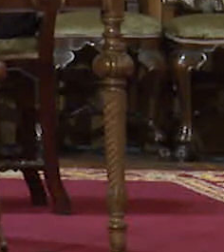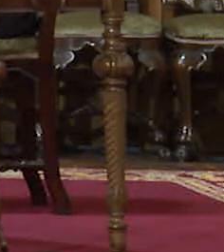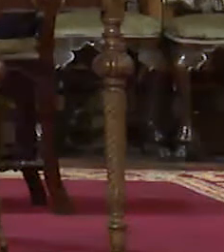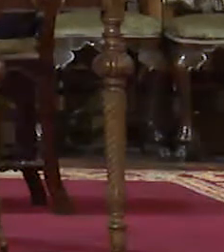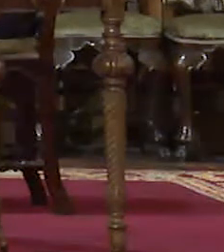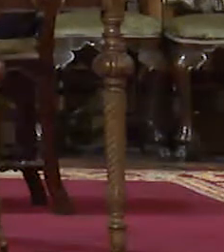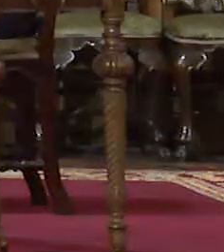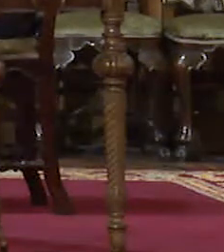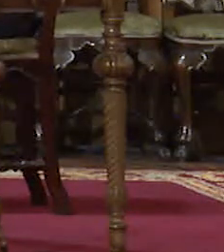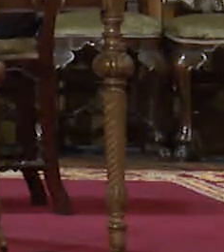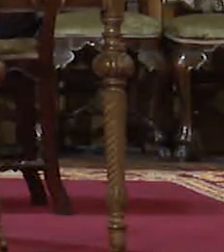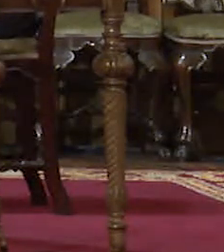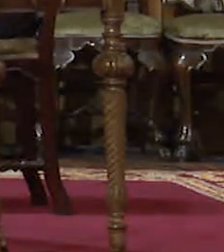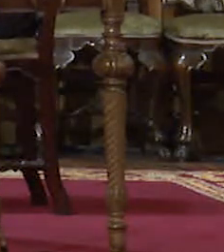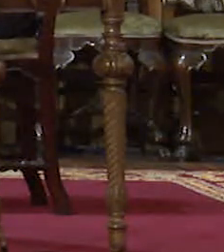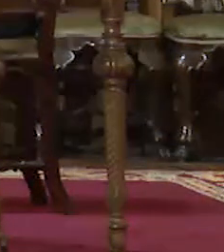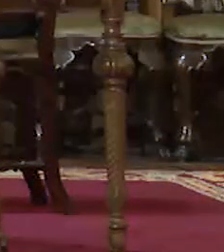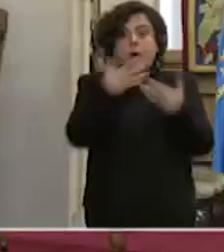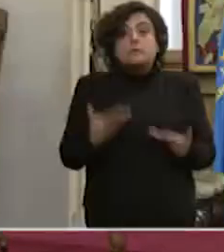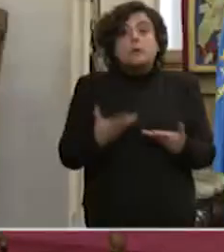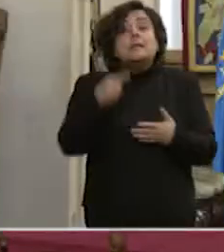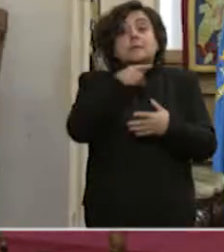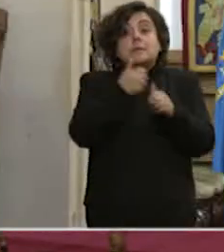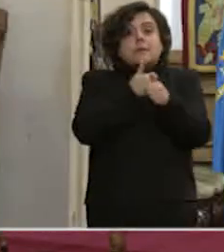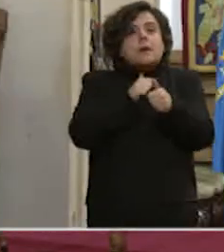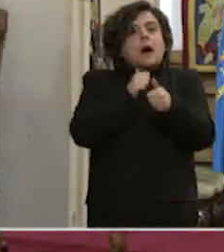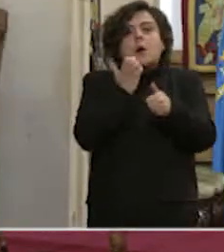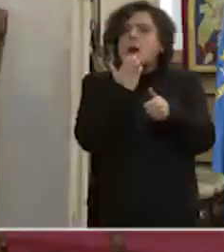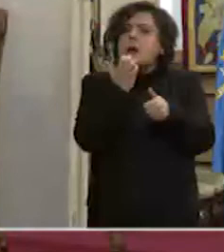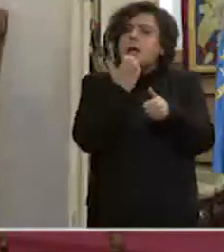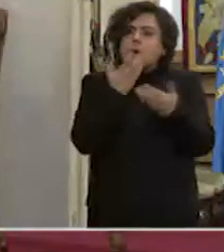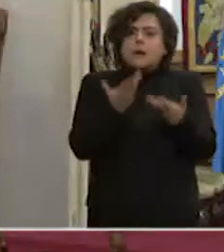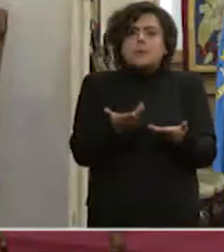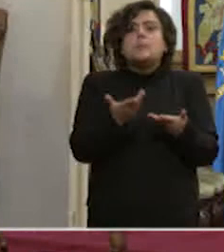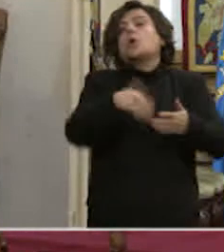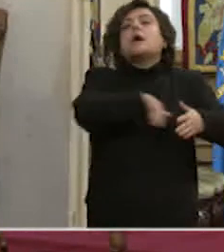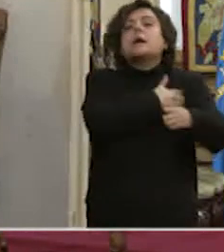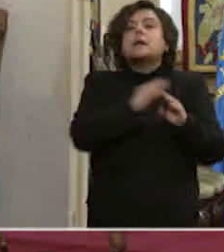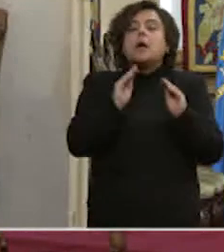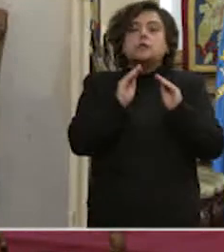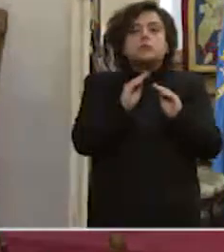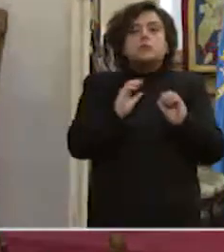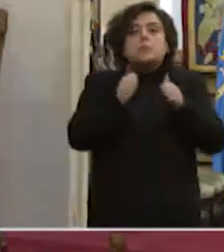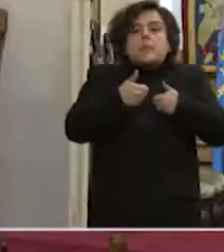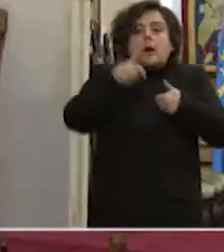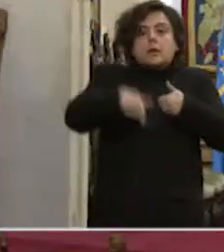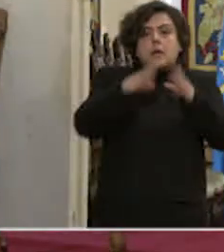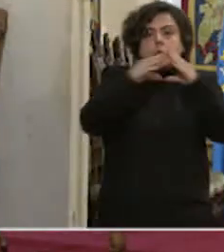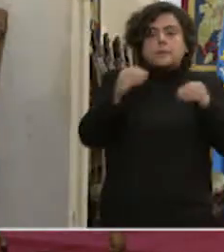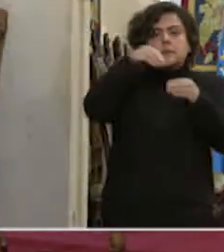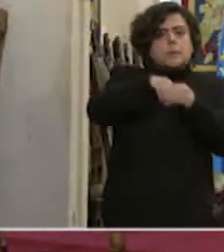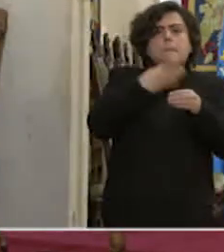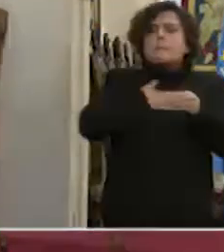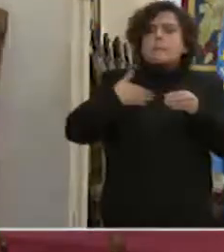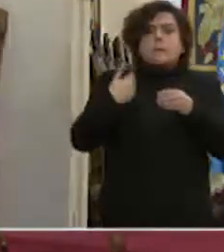que vivimos. María Río es todo un referente que comenzó una brillante carrera en el seno de la universidad como